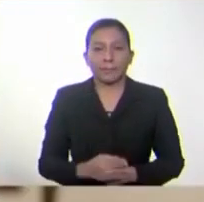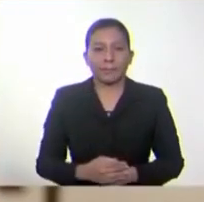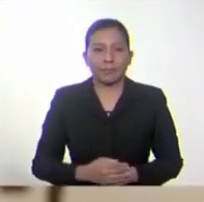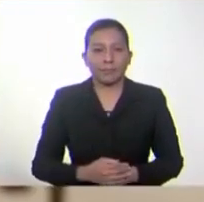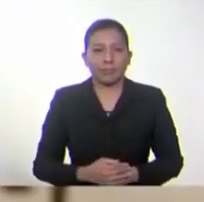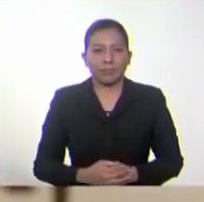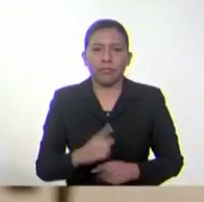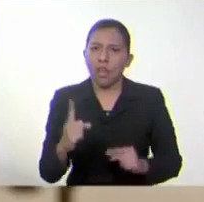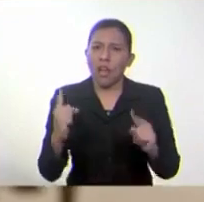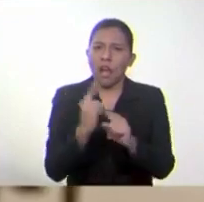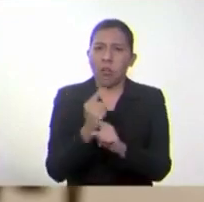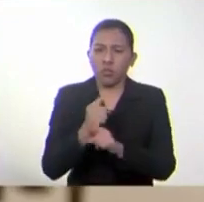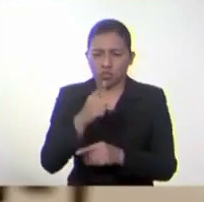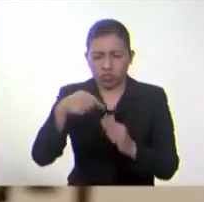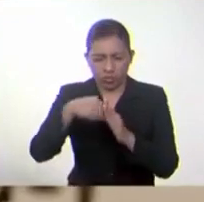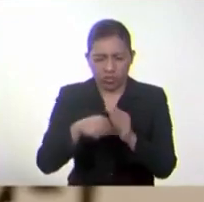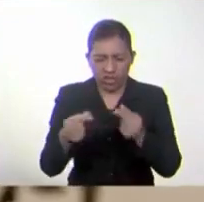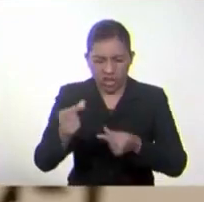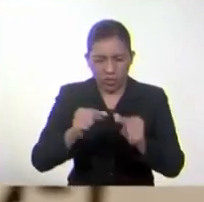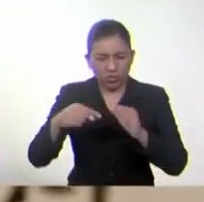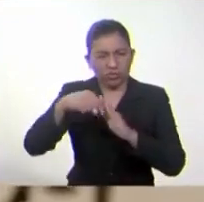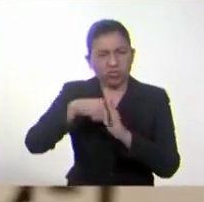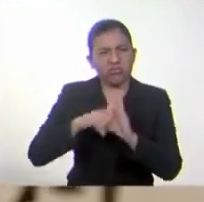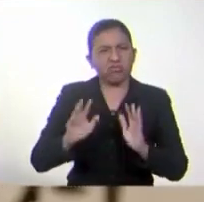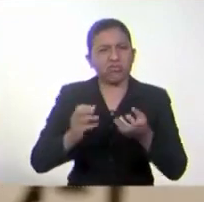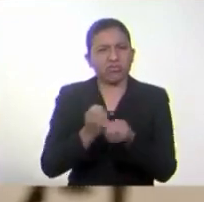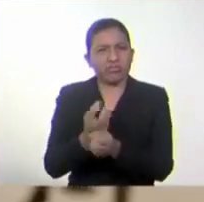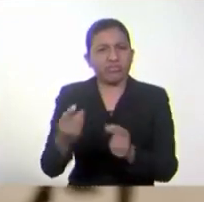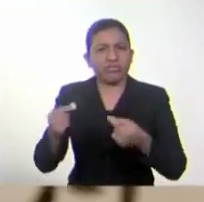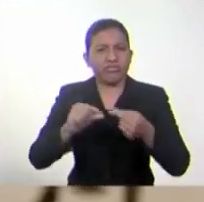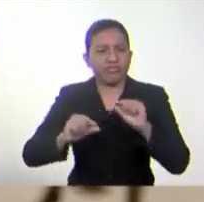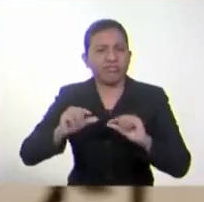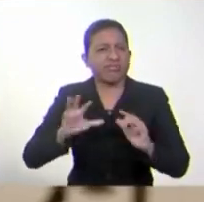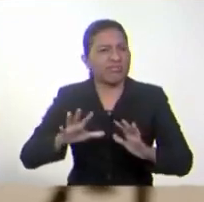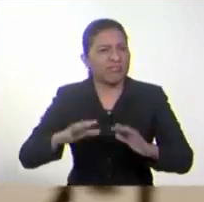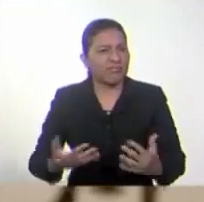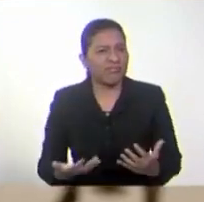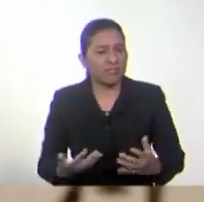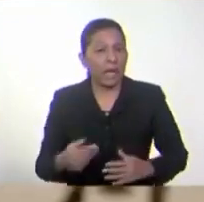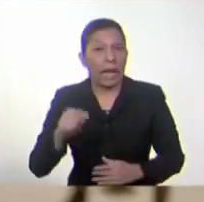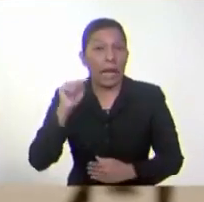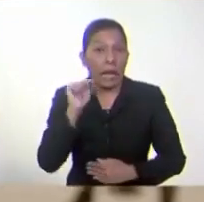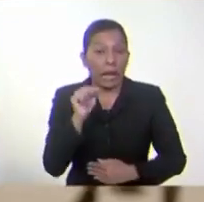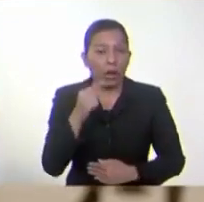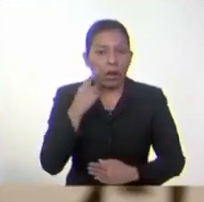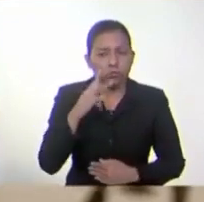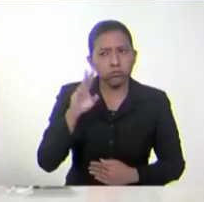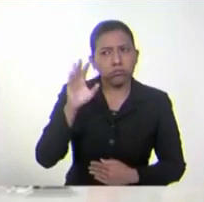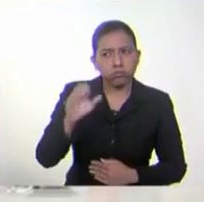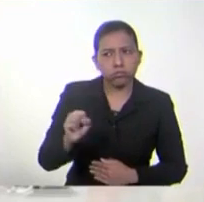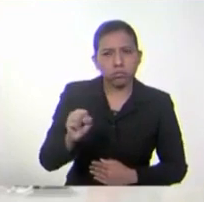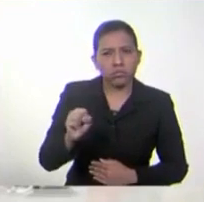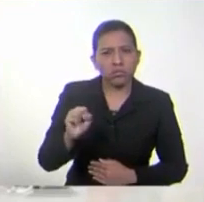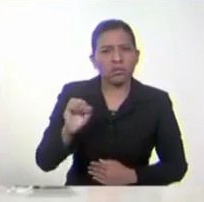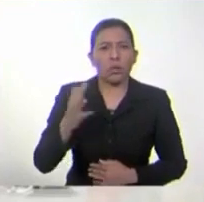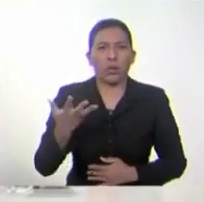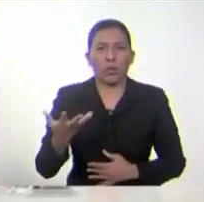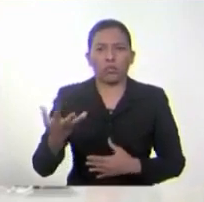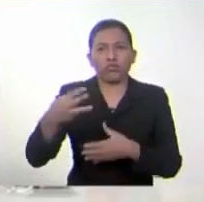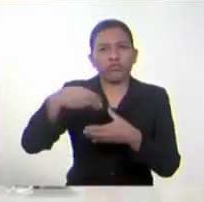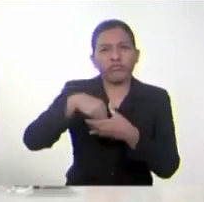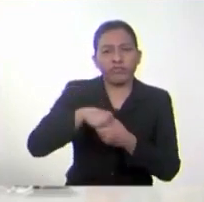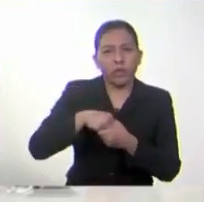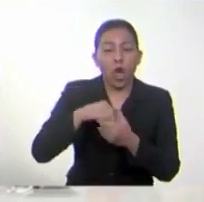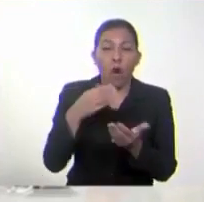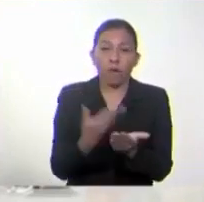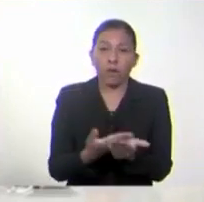Todo cambio químico implica una reacción química. Las reacciones químicas las podemos nosotros evidenciar debido a la incorporación o evidencia